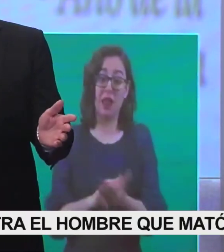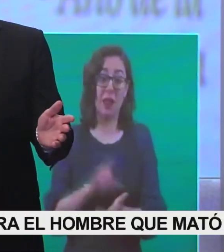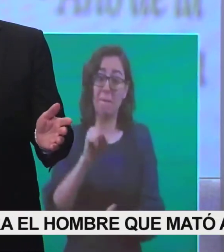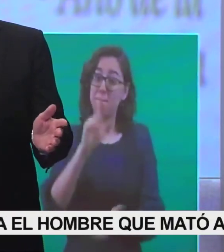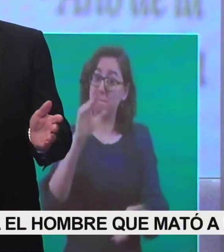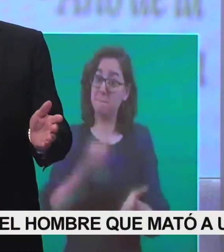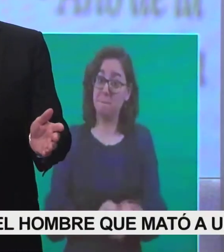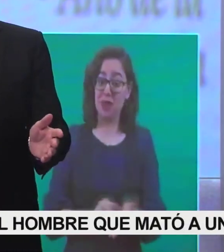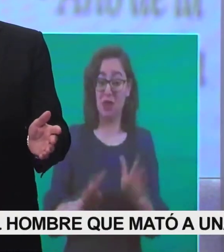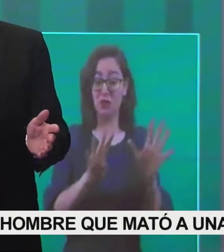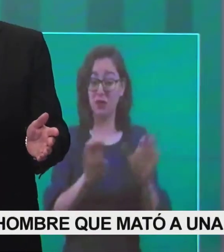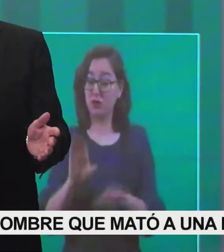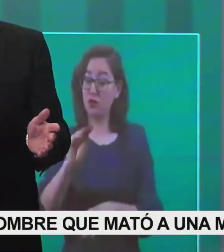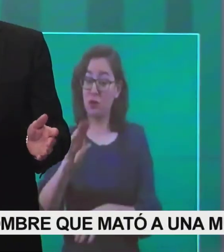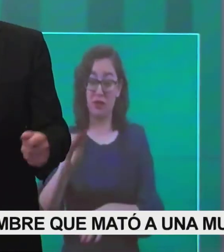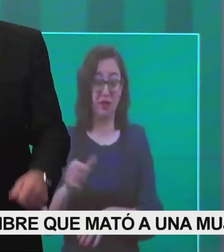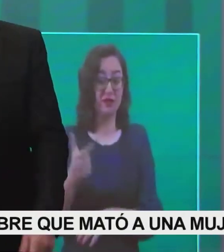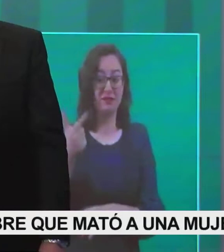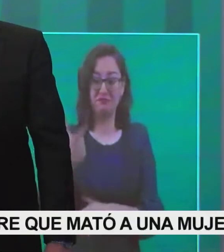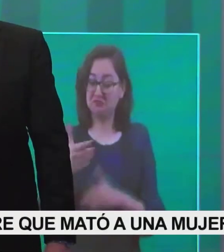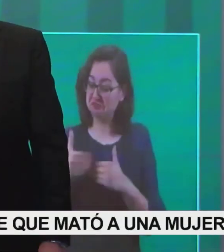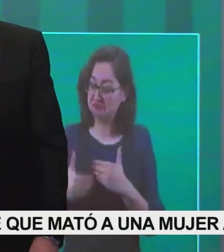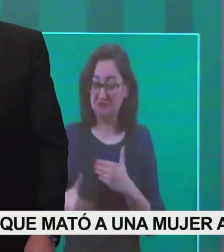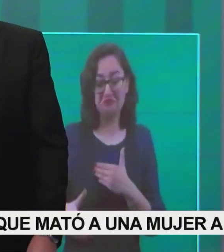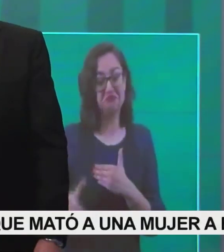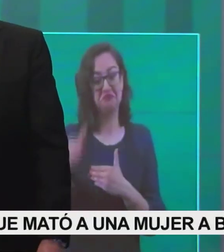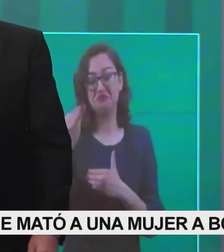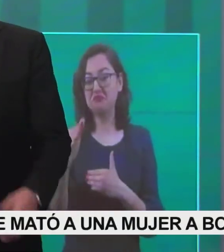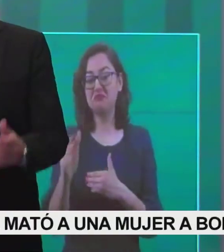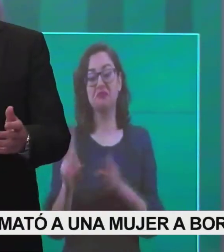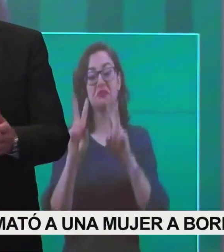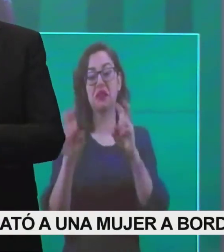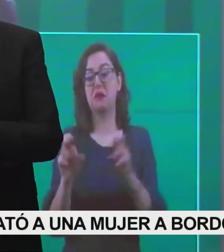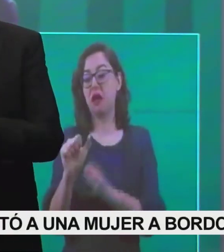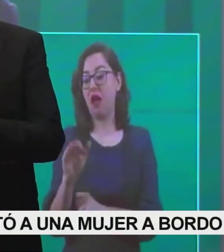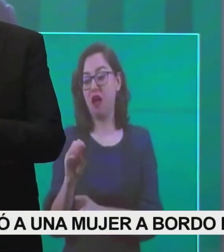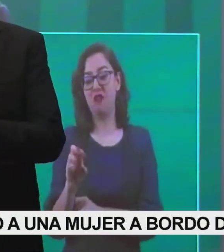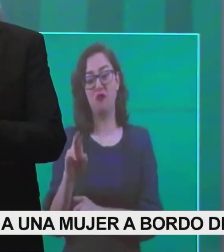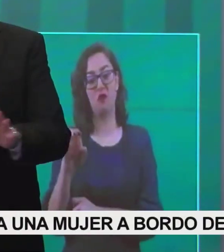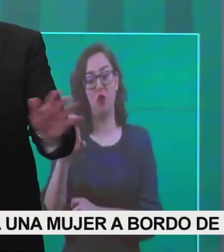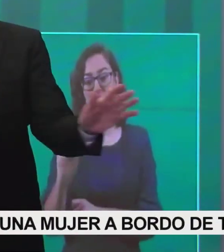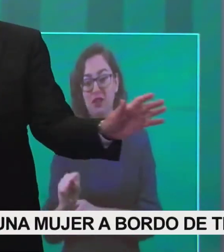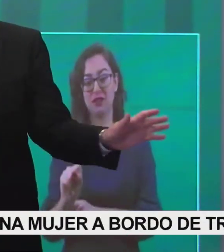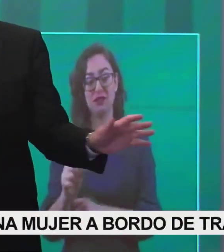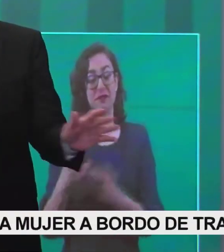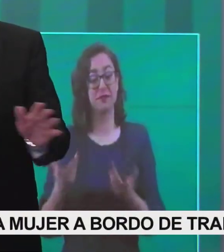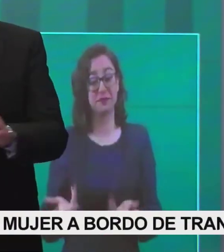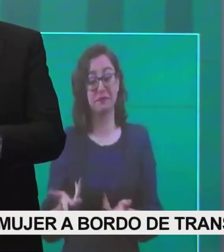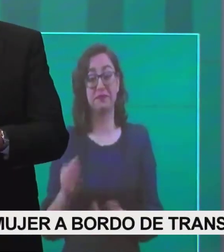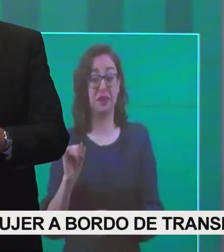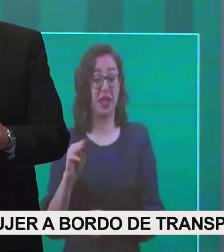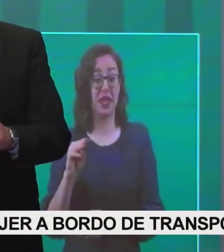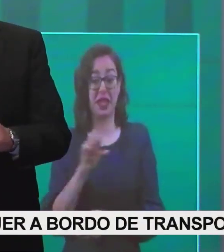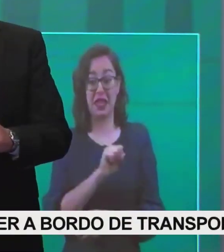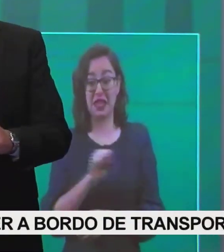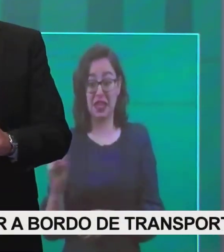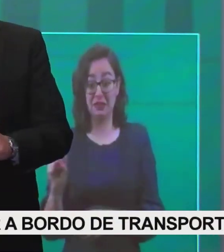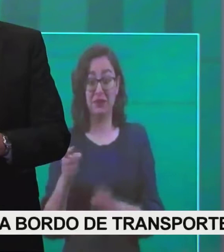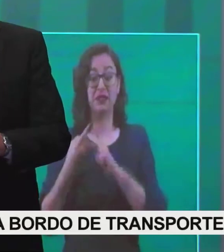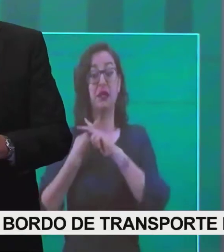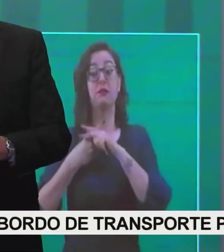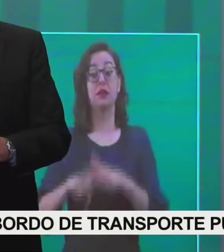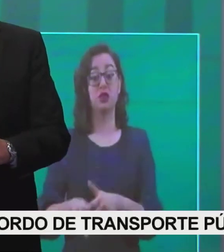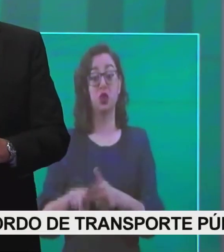adelanto, seguro se va a aprobar, porque la siguiente Cámara de Diputados tendrá mayoría de Morena. Todas las tendencias